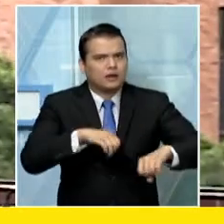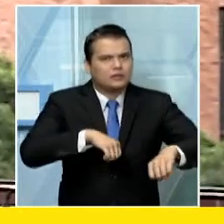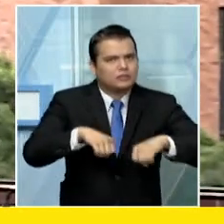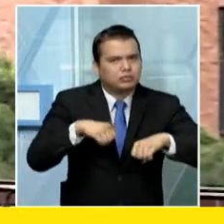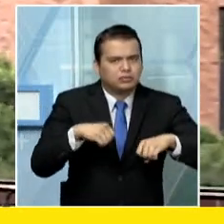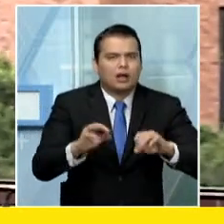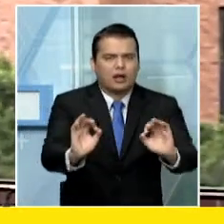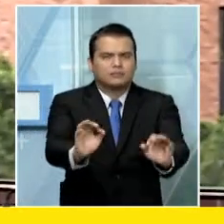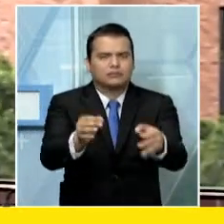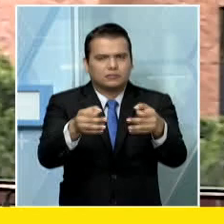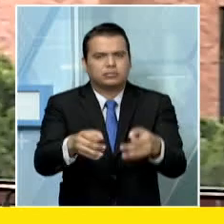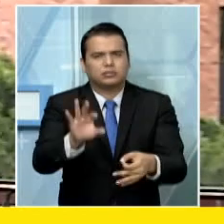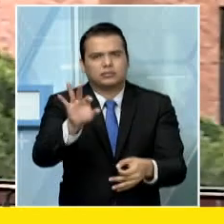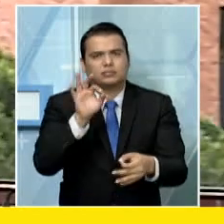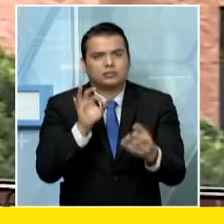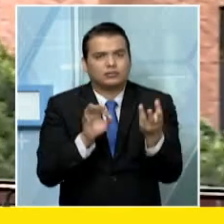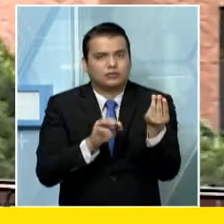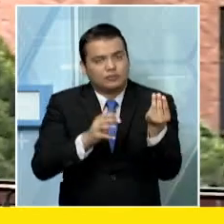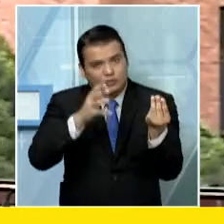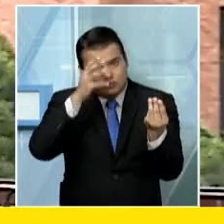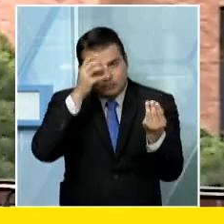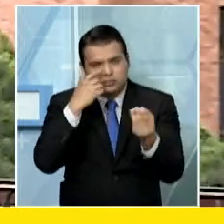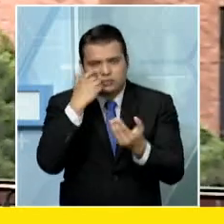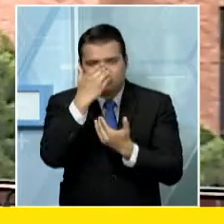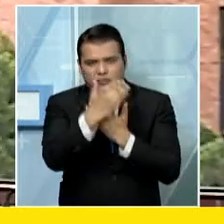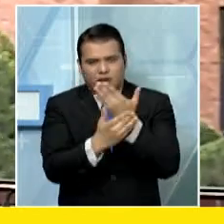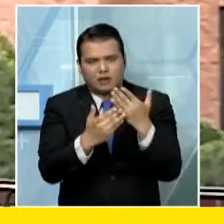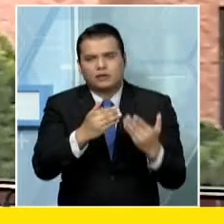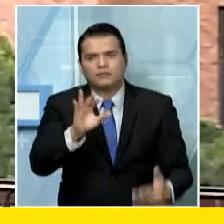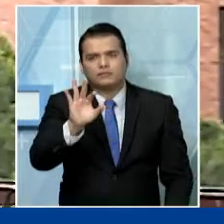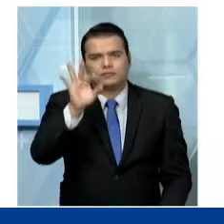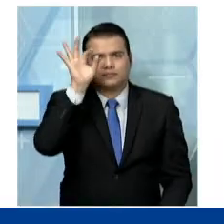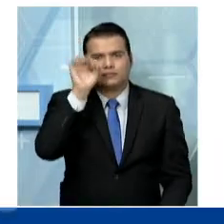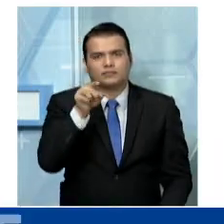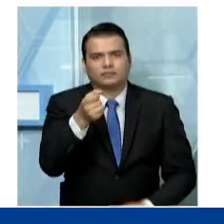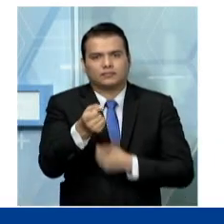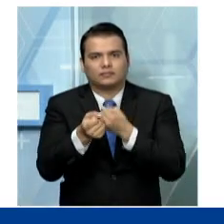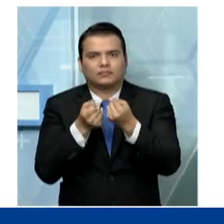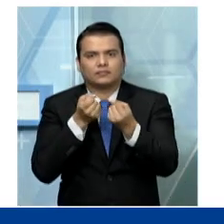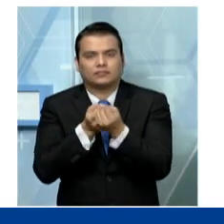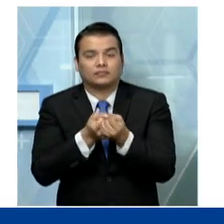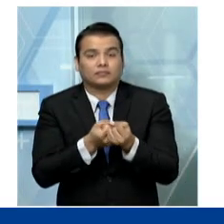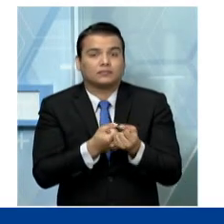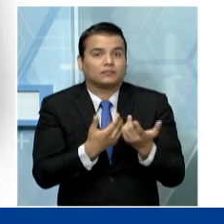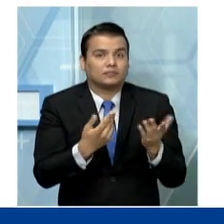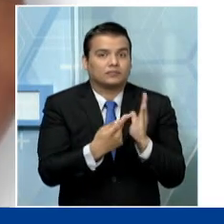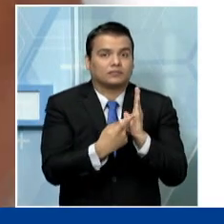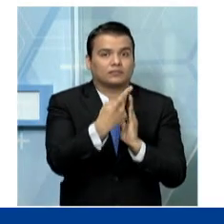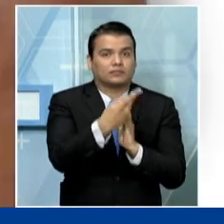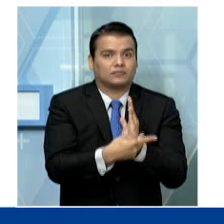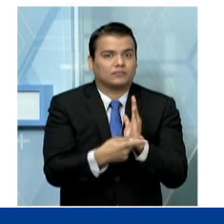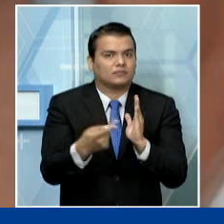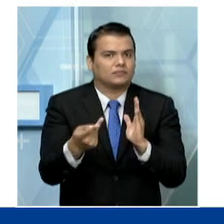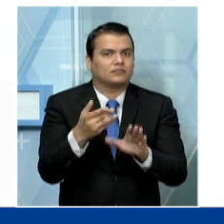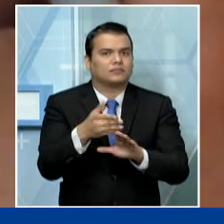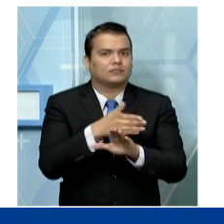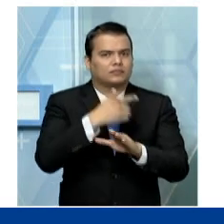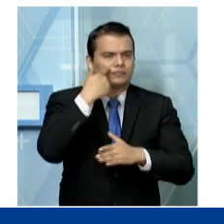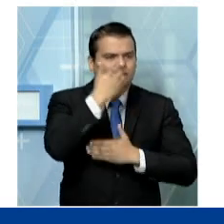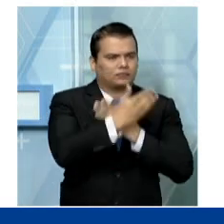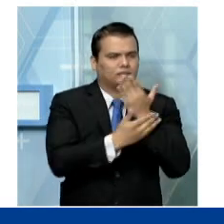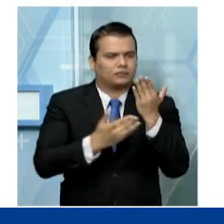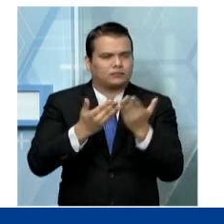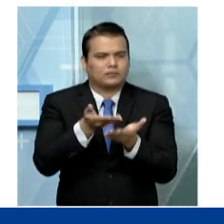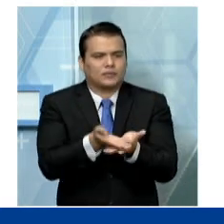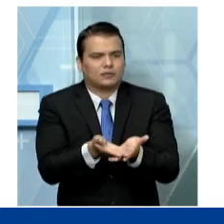diferenciadora para que el panel de expertos que hizo la evaluación pues decidieran apoyarnos este proyecto fue seleccionado luego de un proceso de evaluación y de